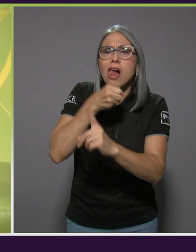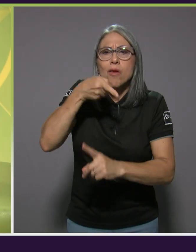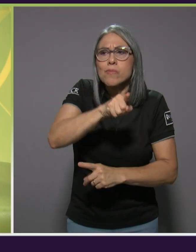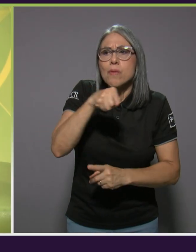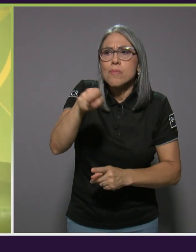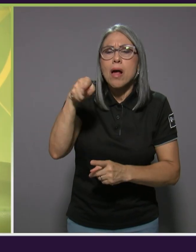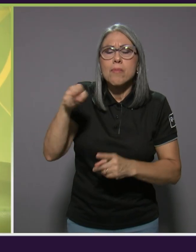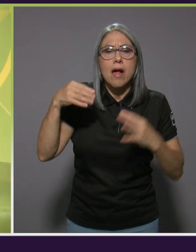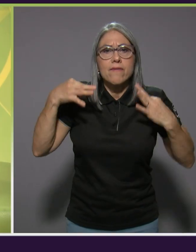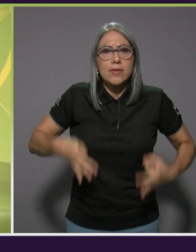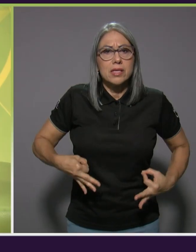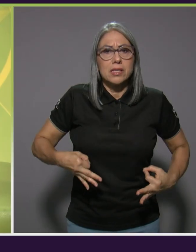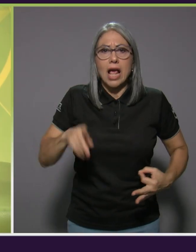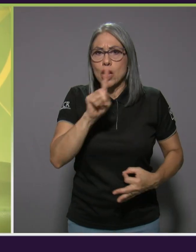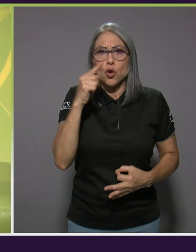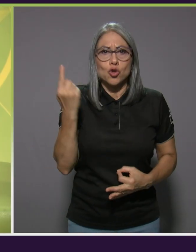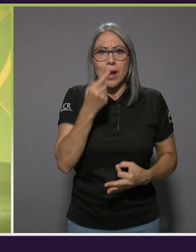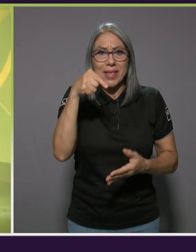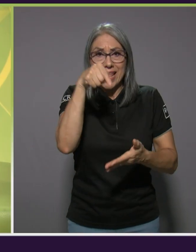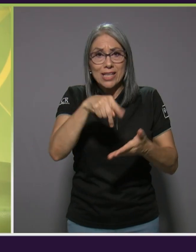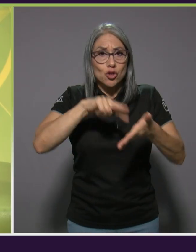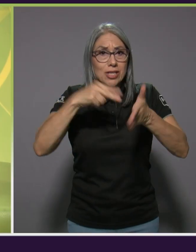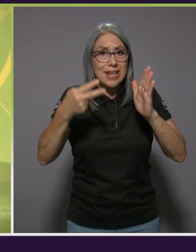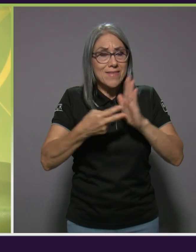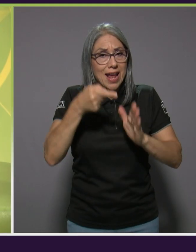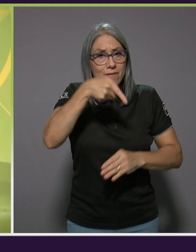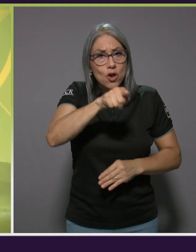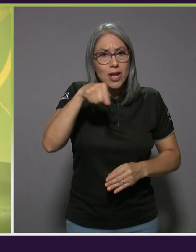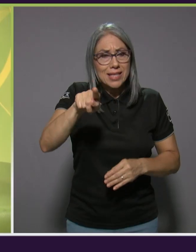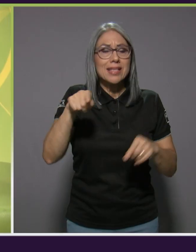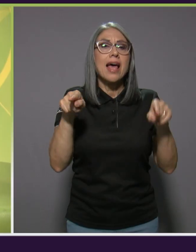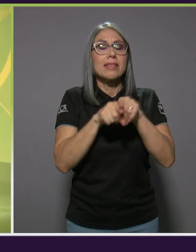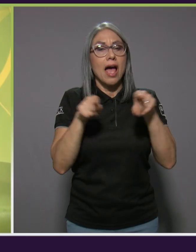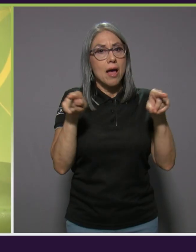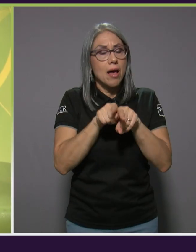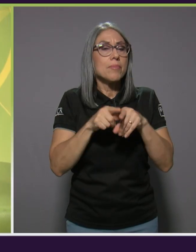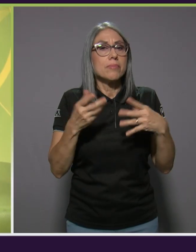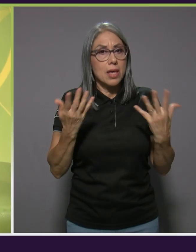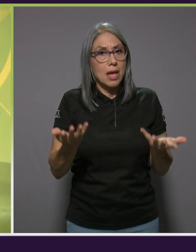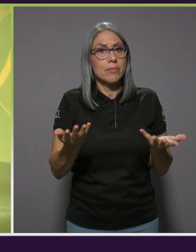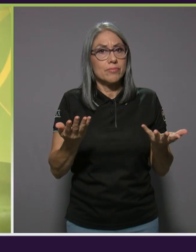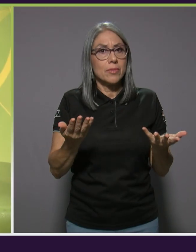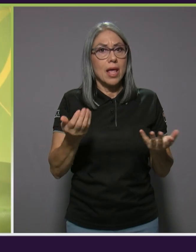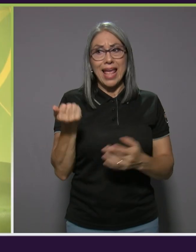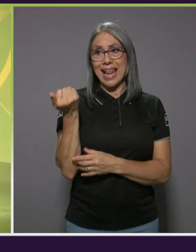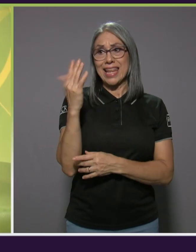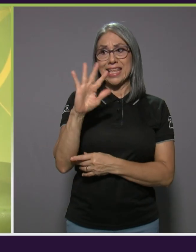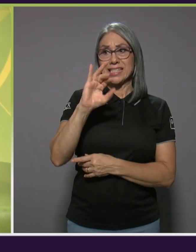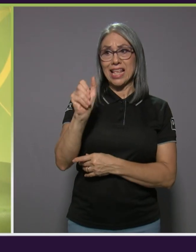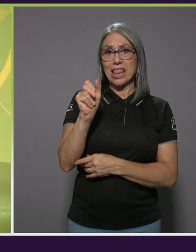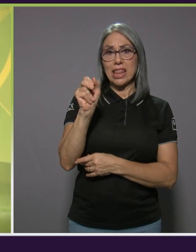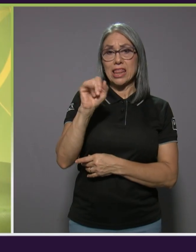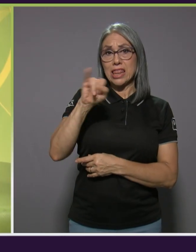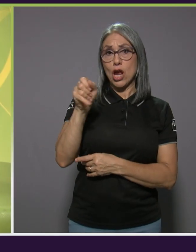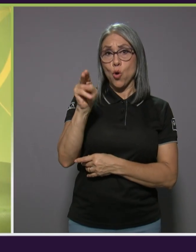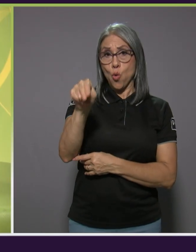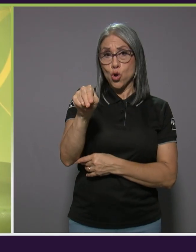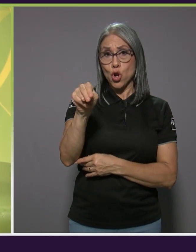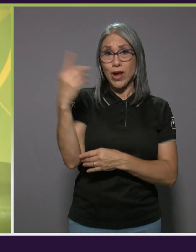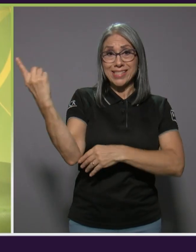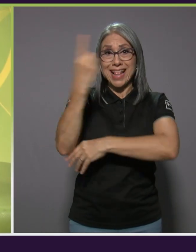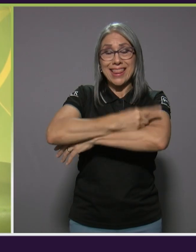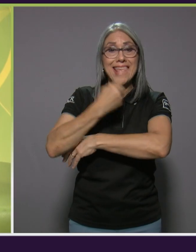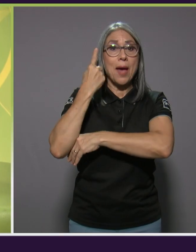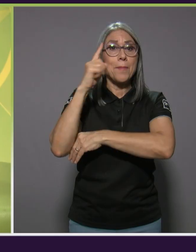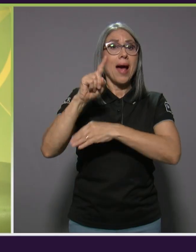agresión física que se puede considerar violencia, sino que inclusive el 15 de junio, que es el día para erradicar estas formas de